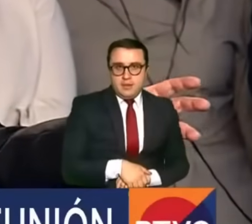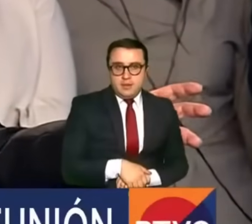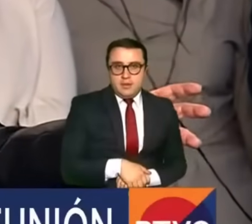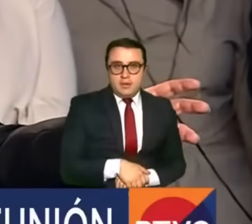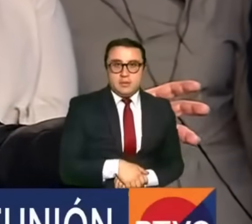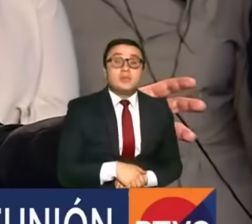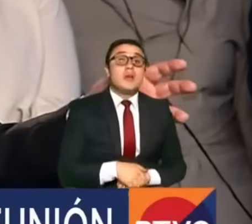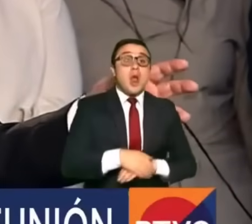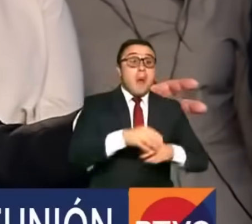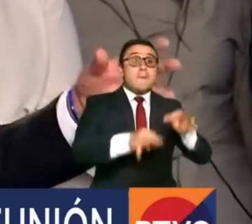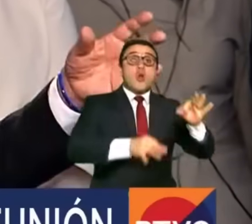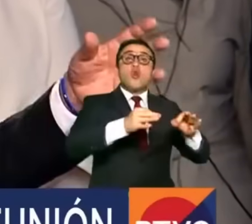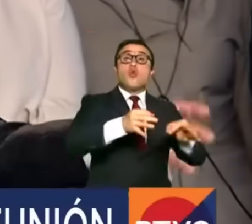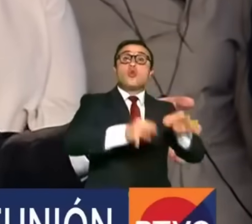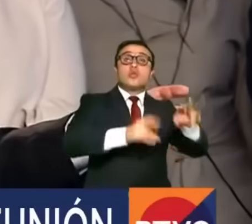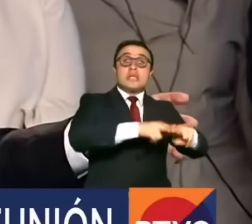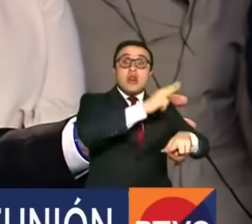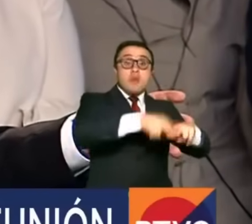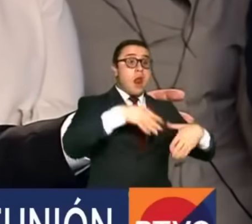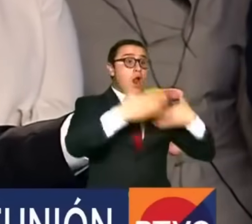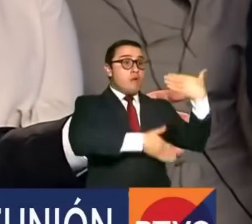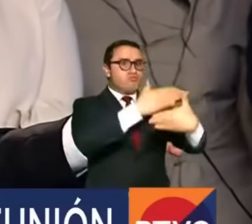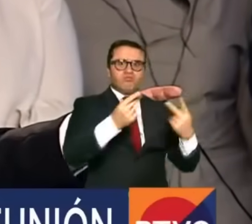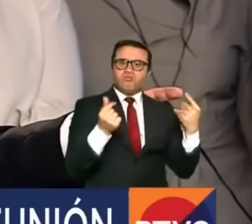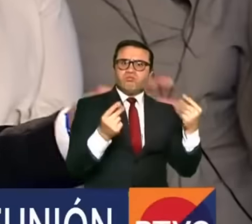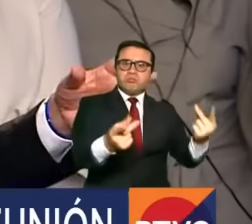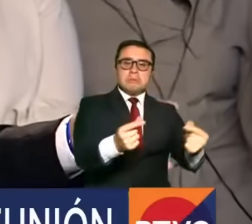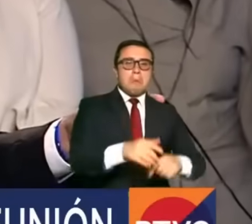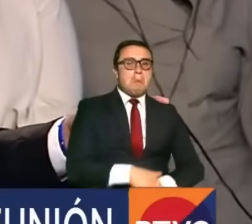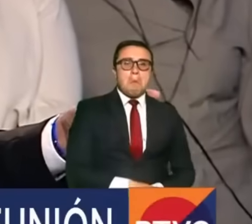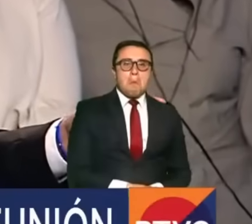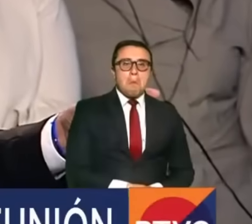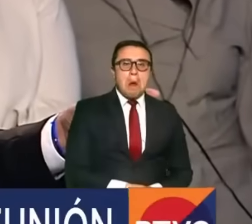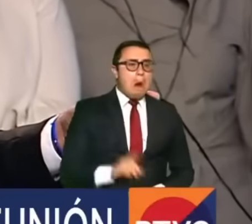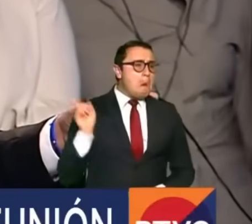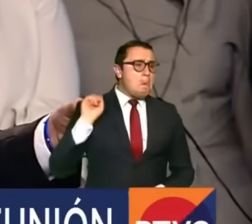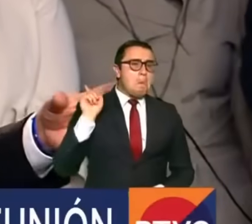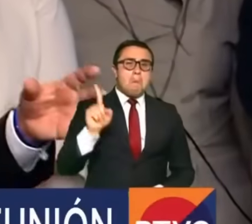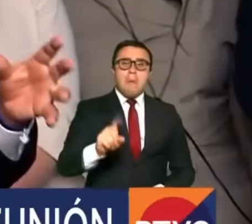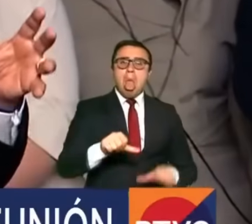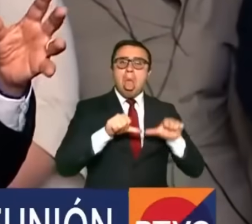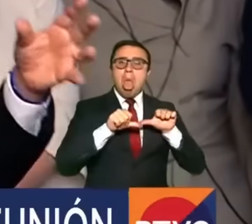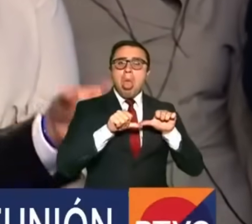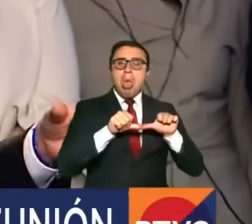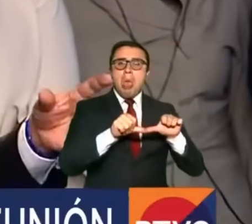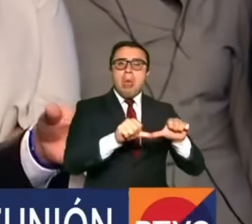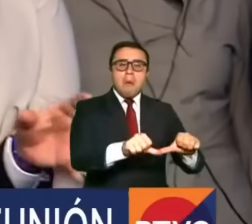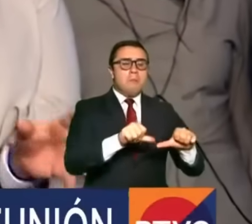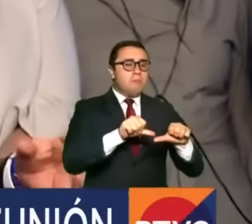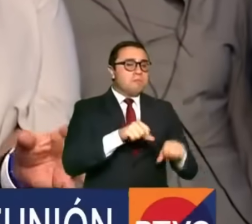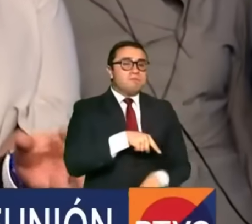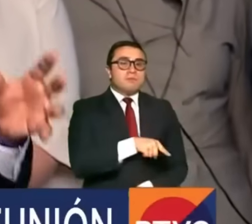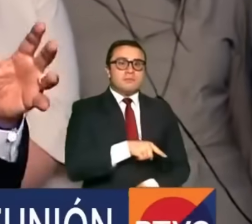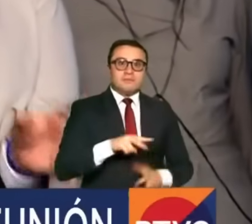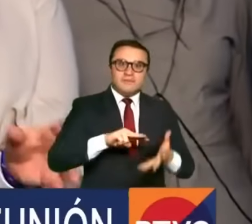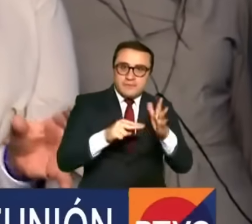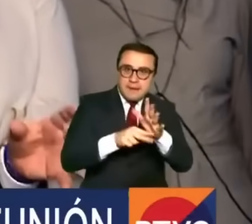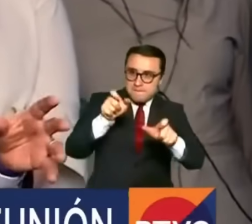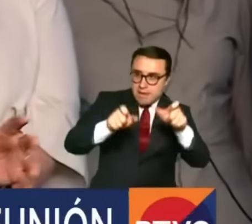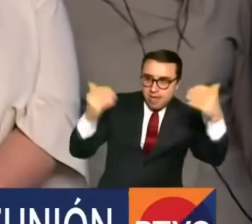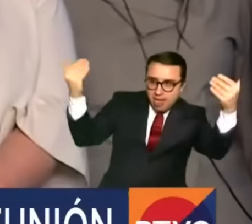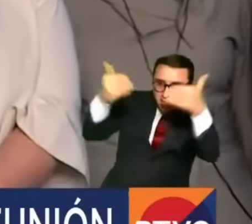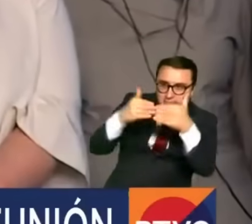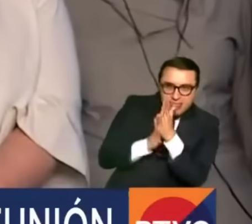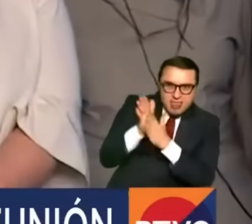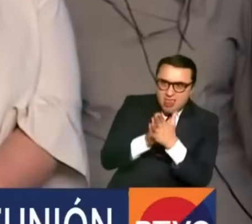procesos en justicia ordinaria no se movieron durante todo el periodo. es decir, los terceros, los